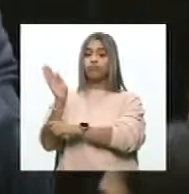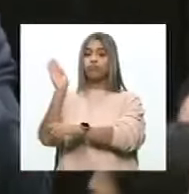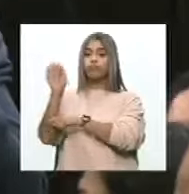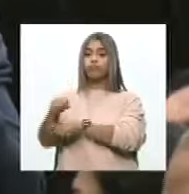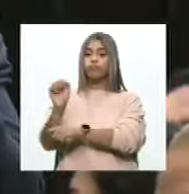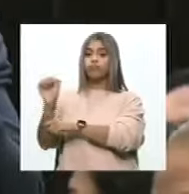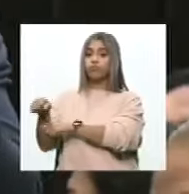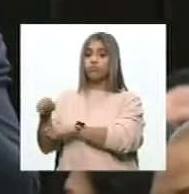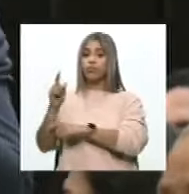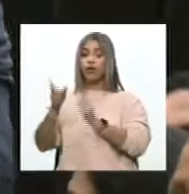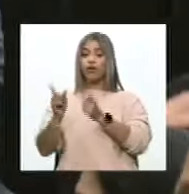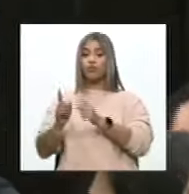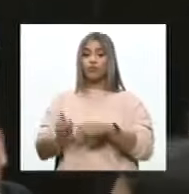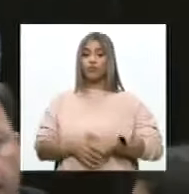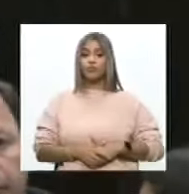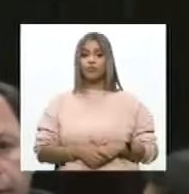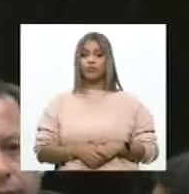Fajardo,